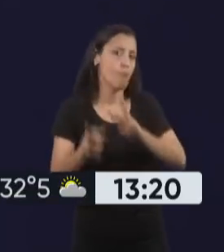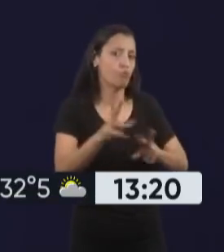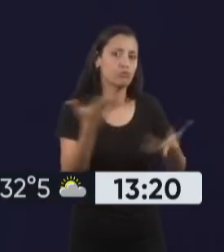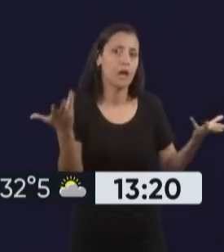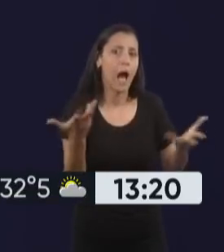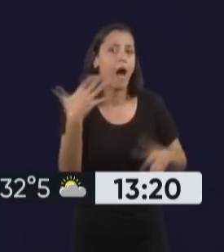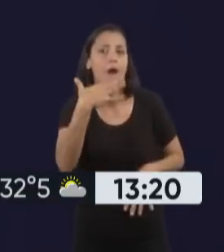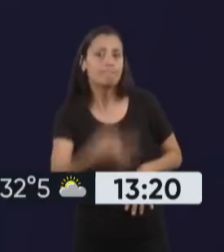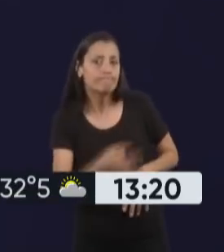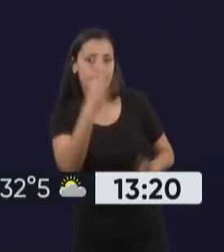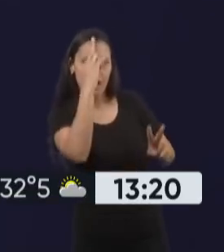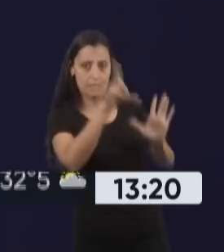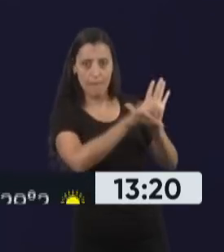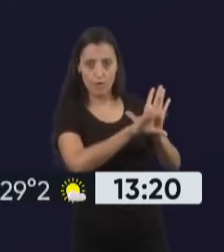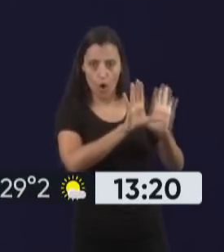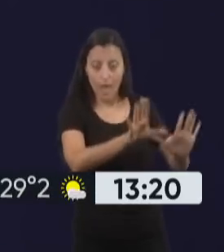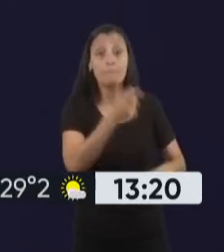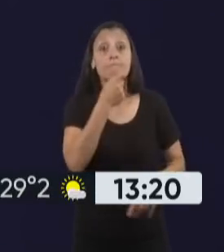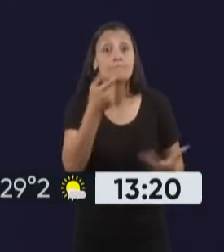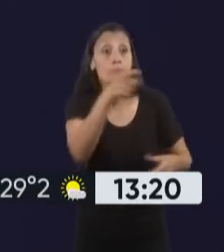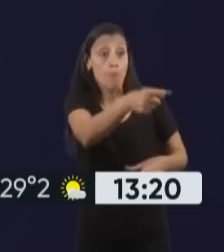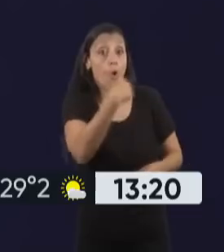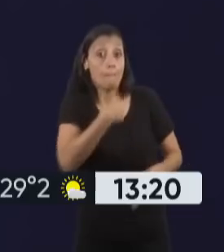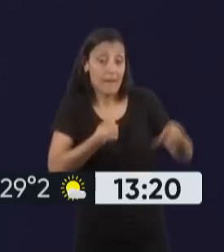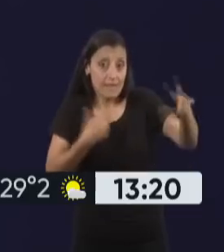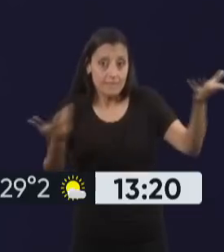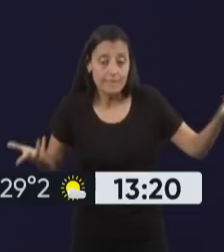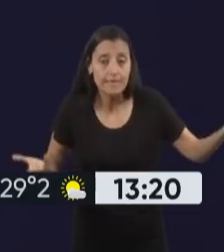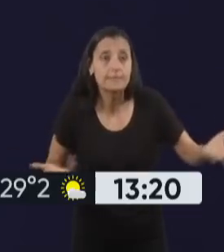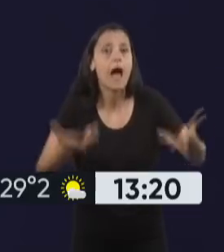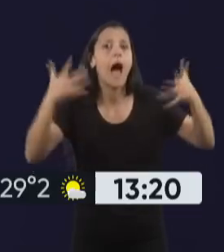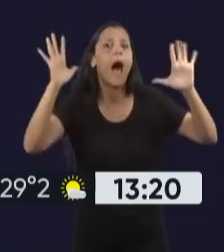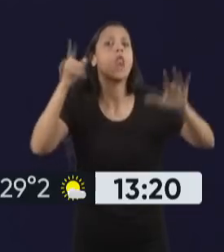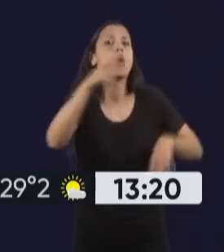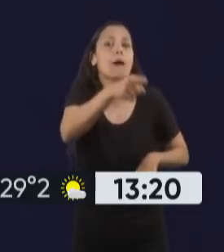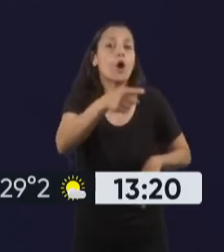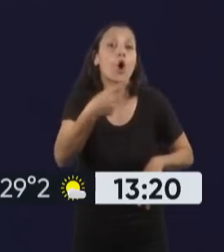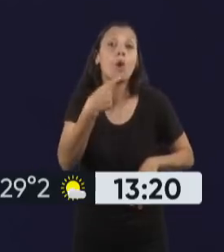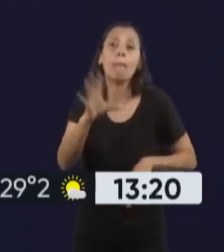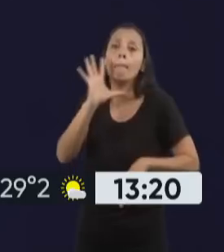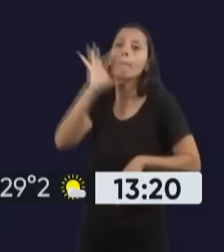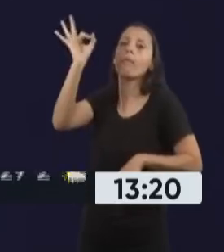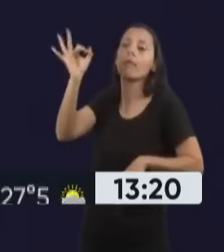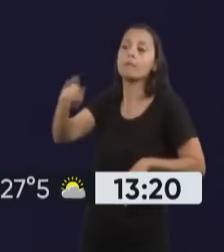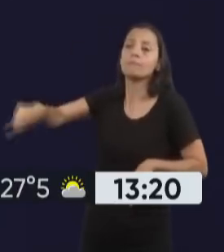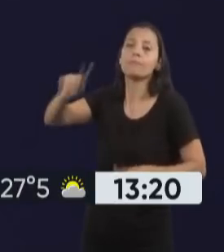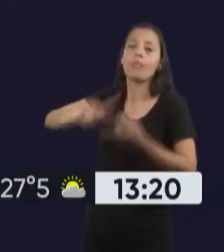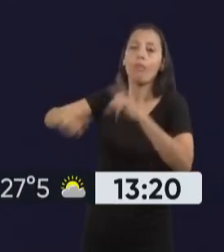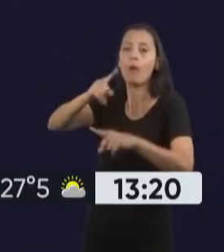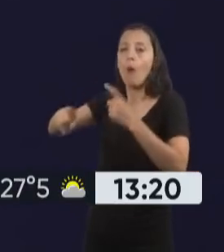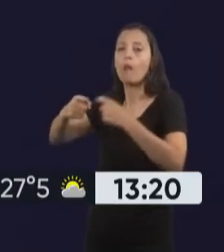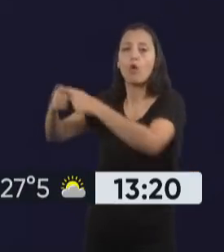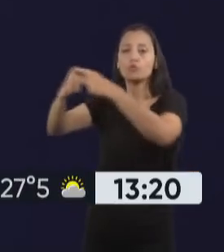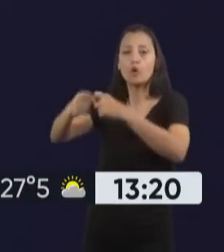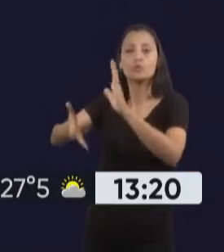esto. Ahora, si en esto lo que me está sugiriendo es que pueda haber algún indicio de cartelización, por supuesto que se va a intervenir,